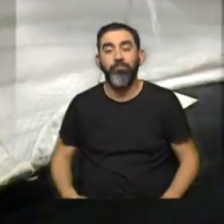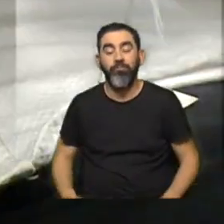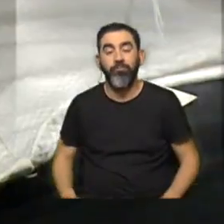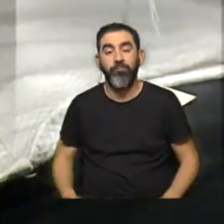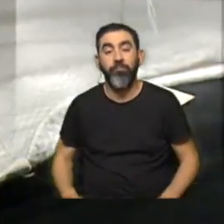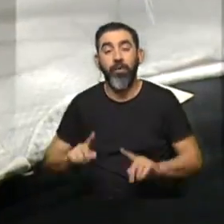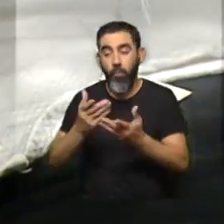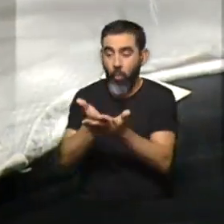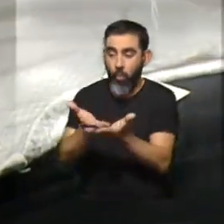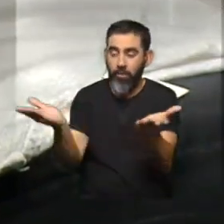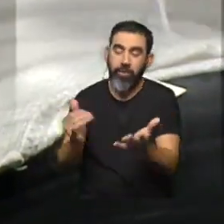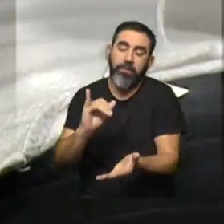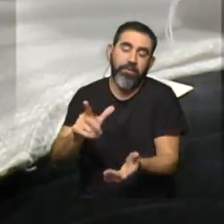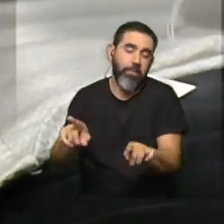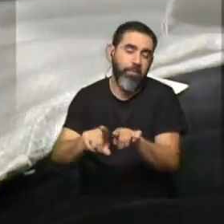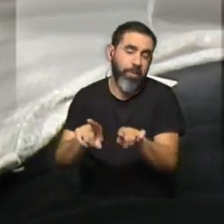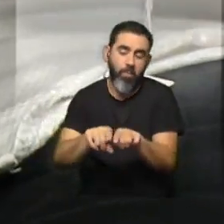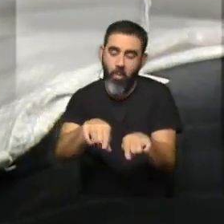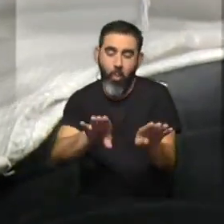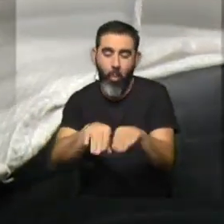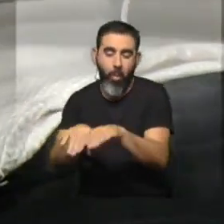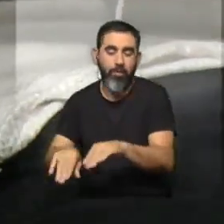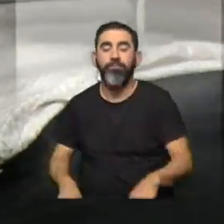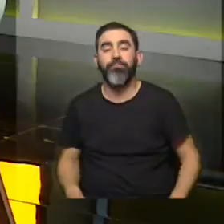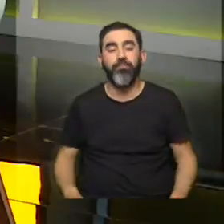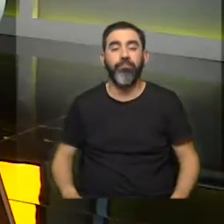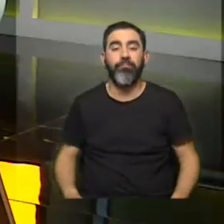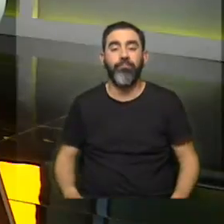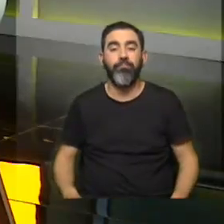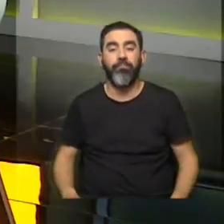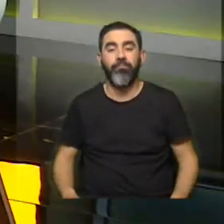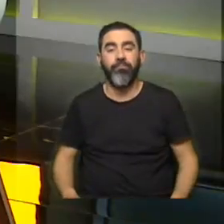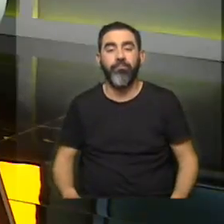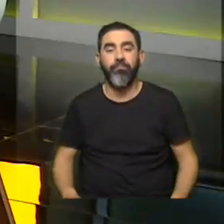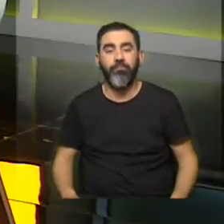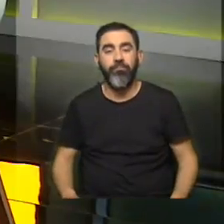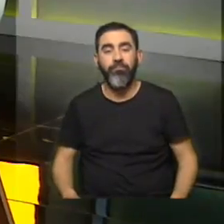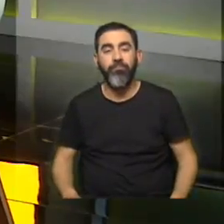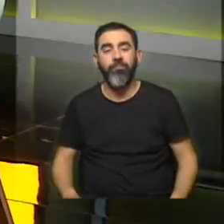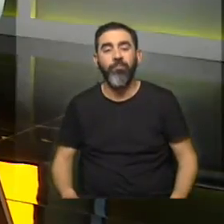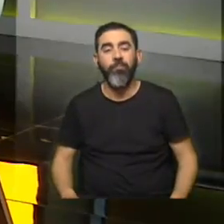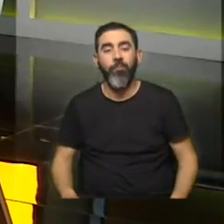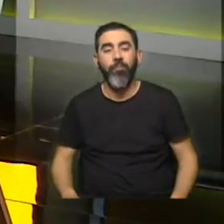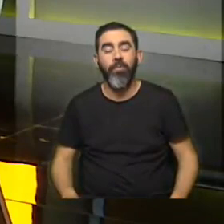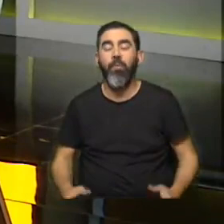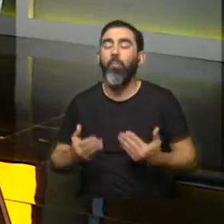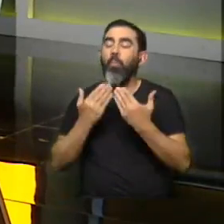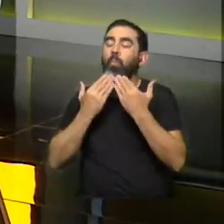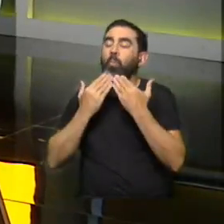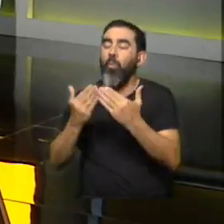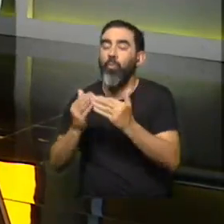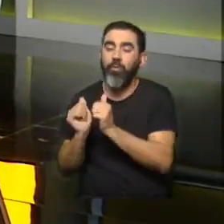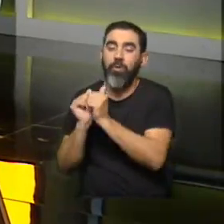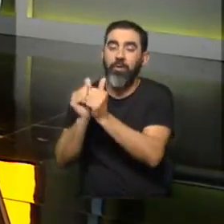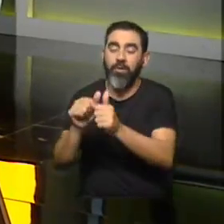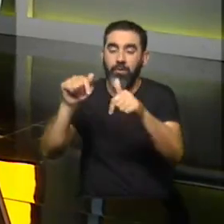abrirla y mostrarla en cámara? Es igual a las que están aquí en la mesa, así que bárbaro. Richard Compre... No tanto. Richard Fariña, muchas gracias por acompañarnos.